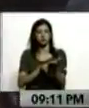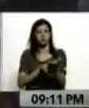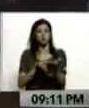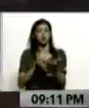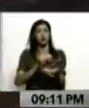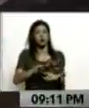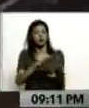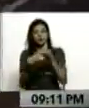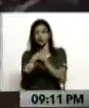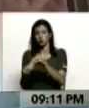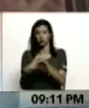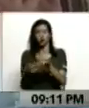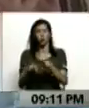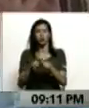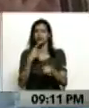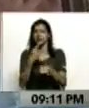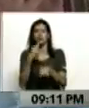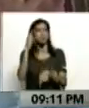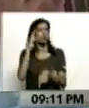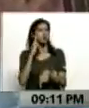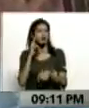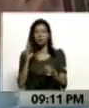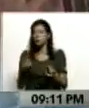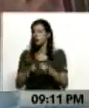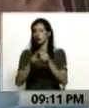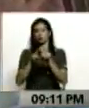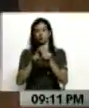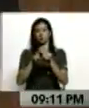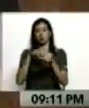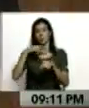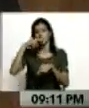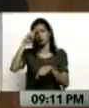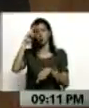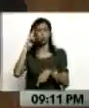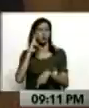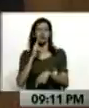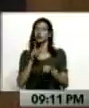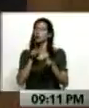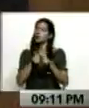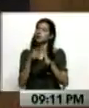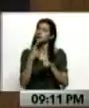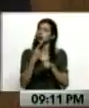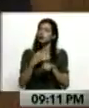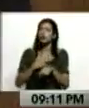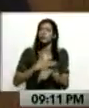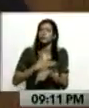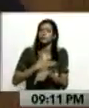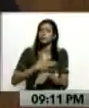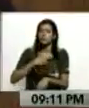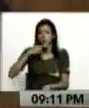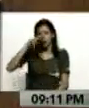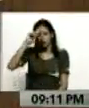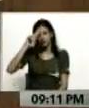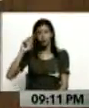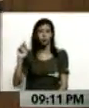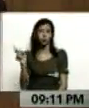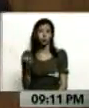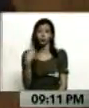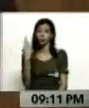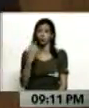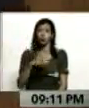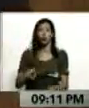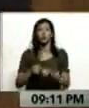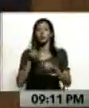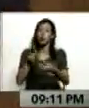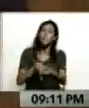rectificación para decir con el padre Bolívar Simón Bolívar ese padre nuestro que como